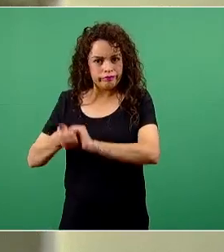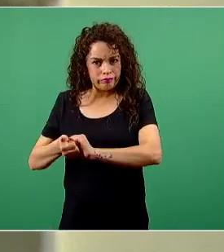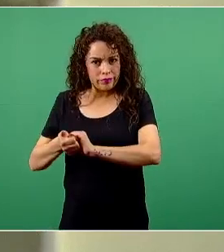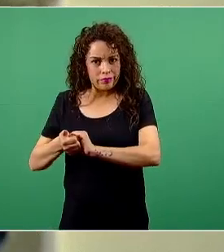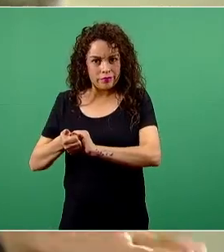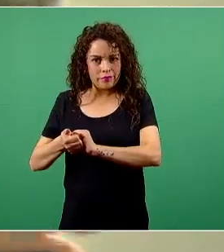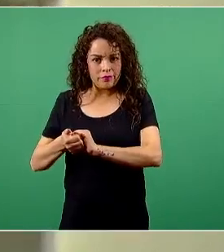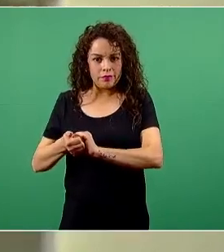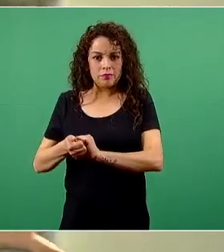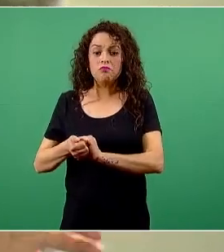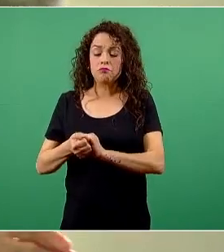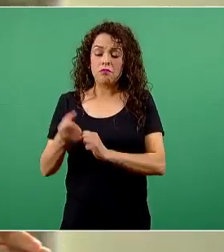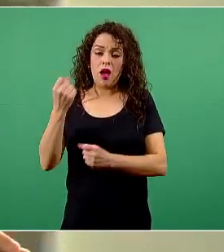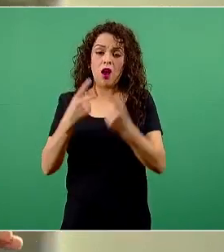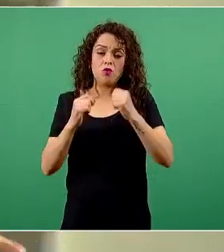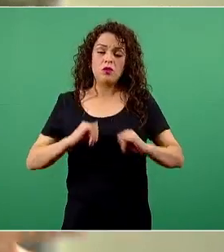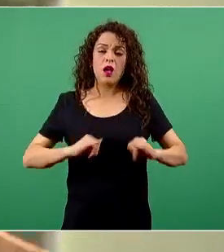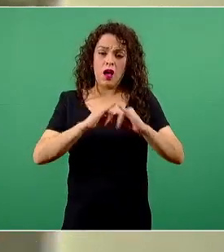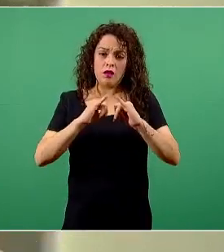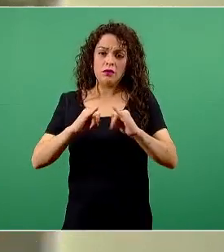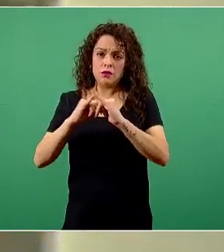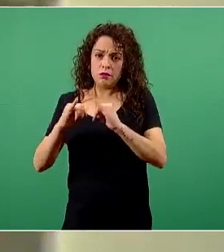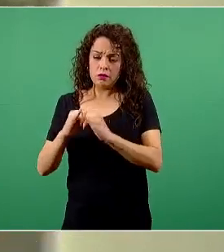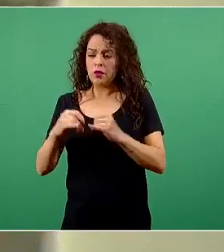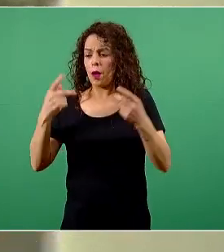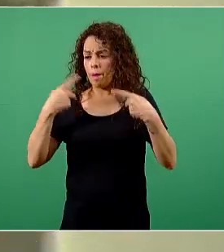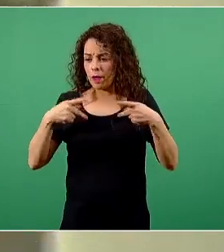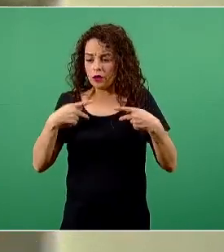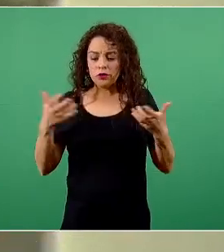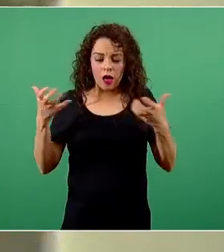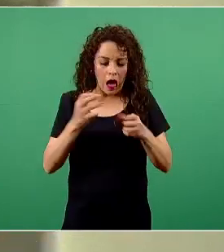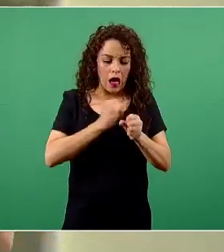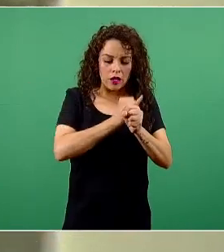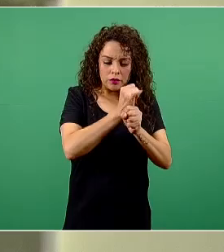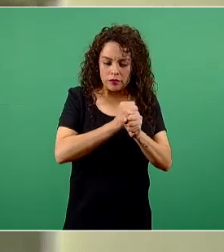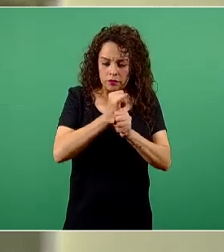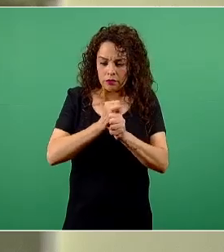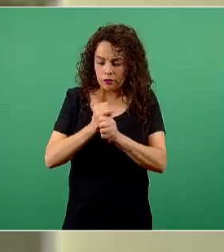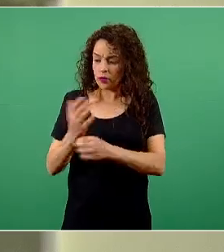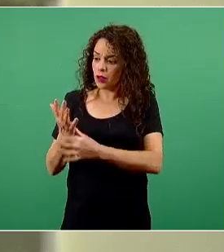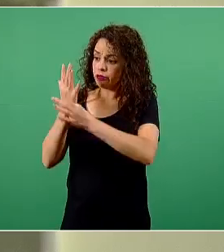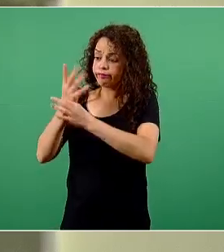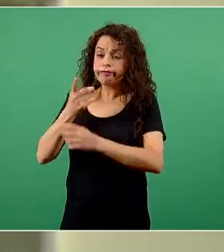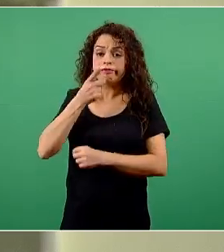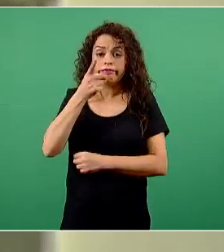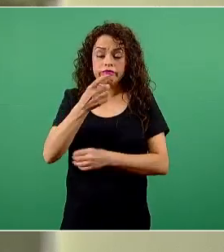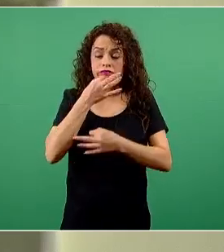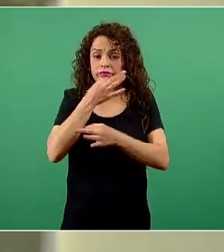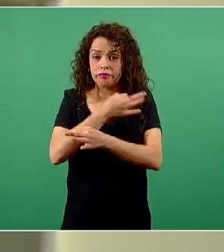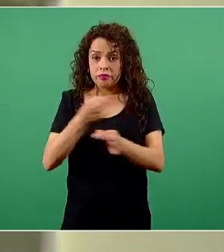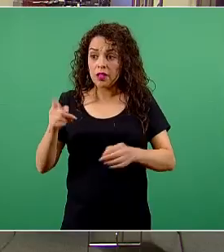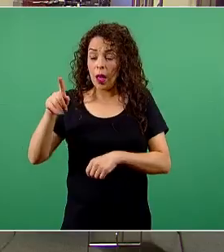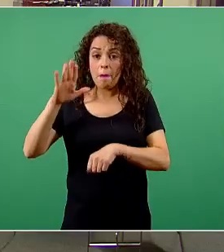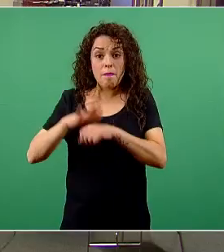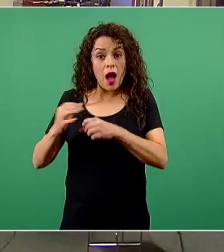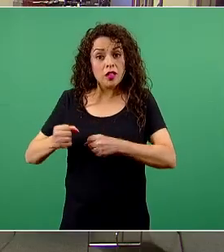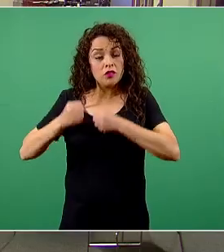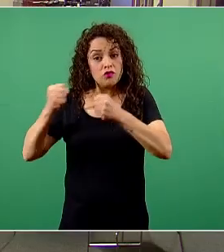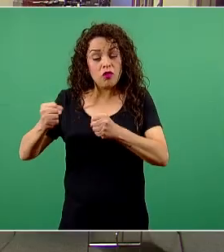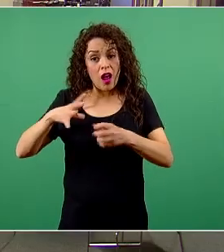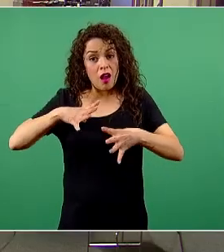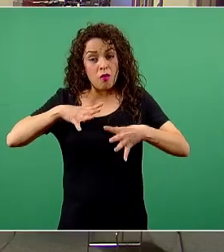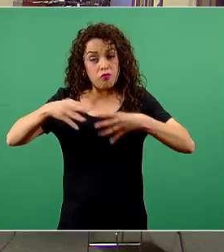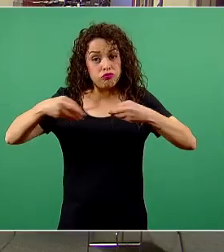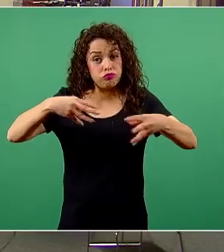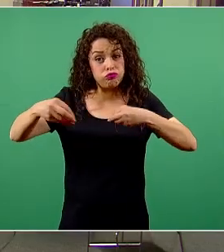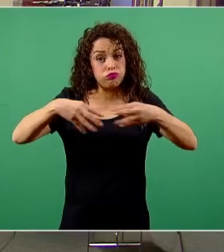varias instituciones e investigadores han comentado que es más contagiosa,